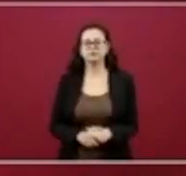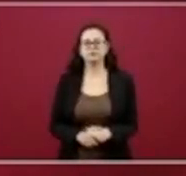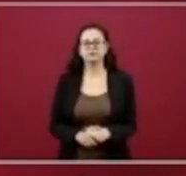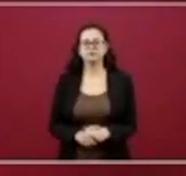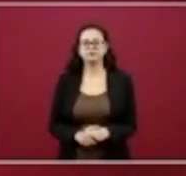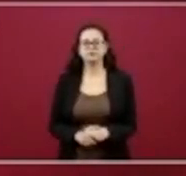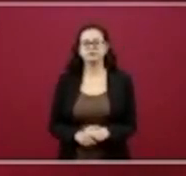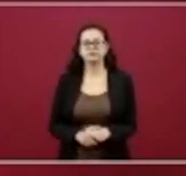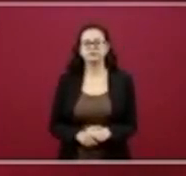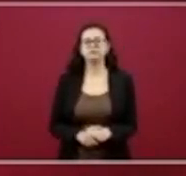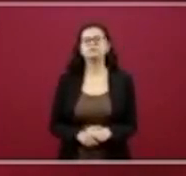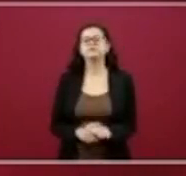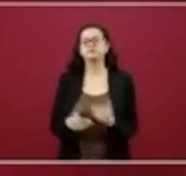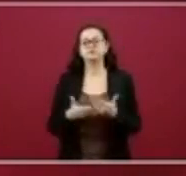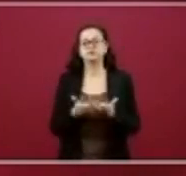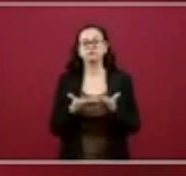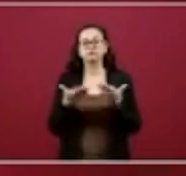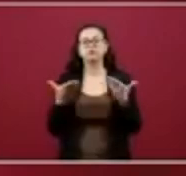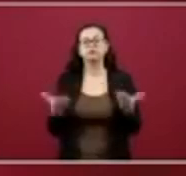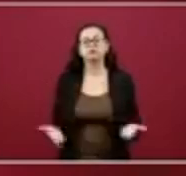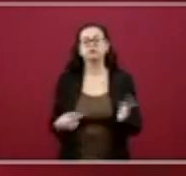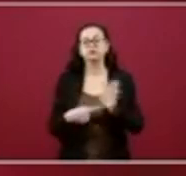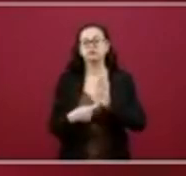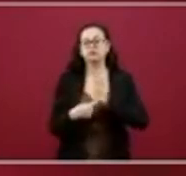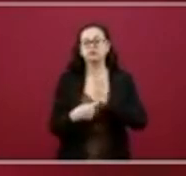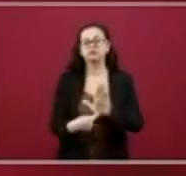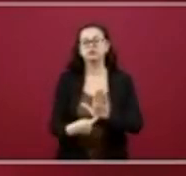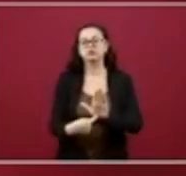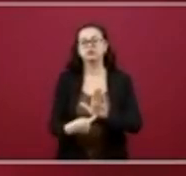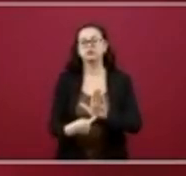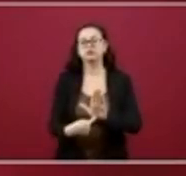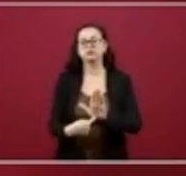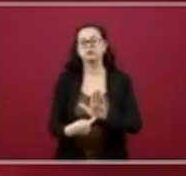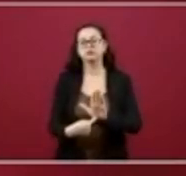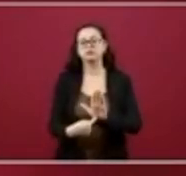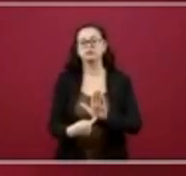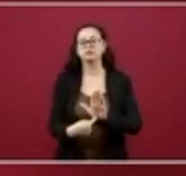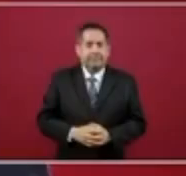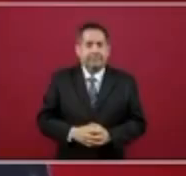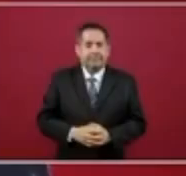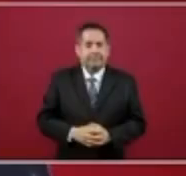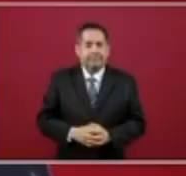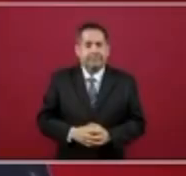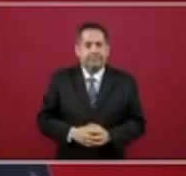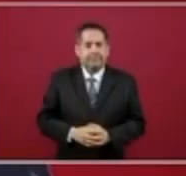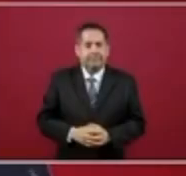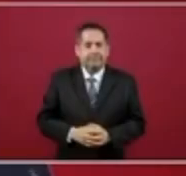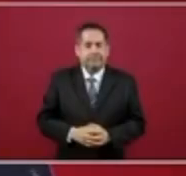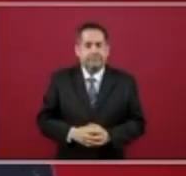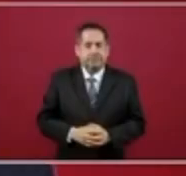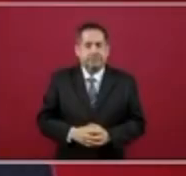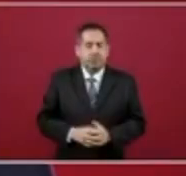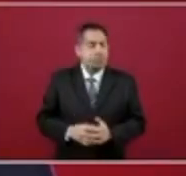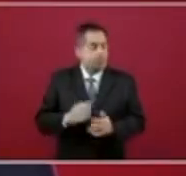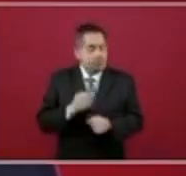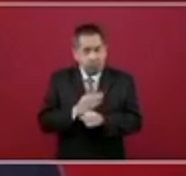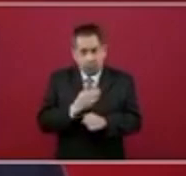que genere ganancias y utilidades, por lo que se le inyectarán recursos y se le quitará carga fiscal. En este caso